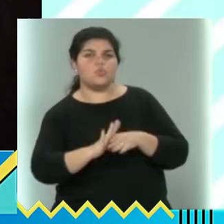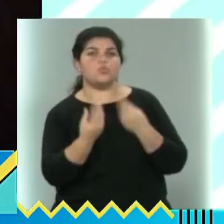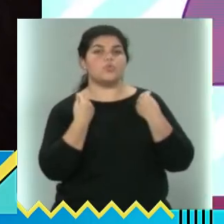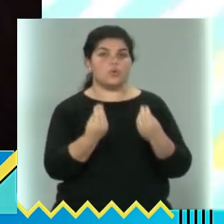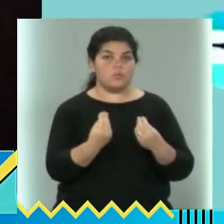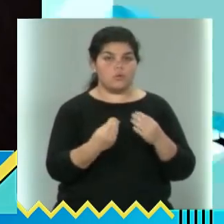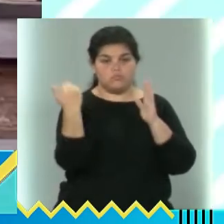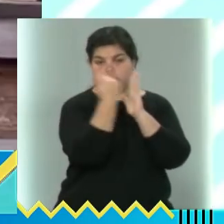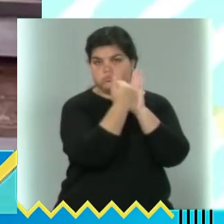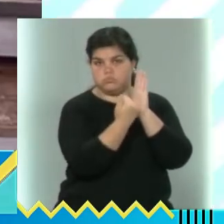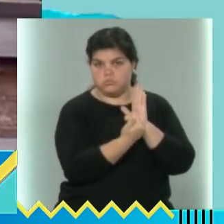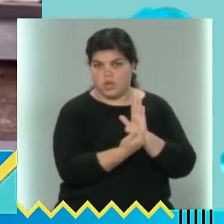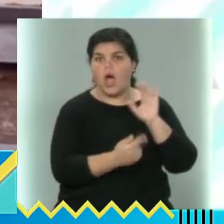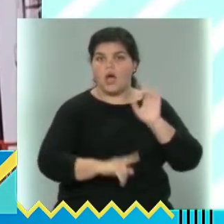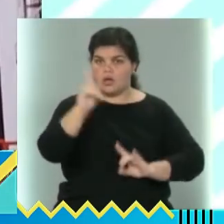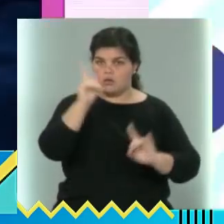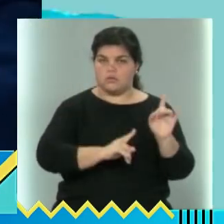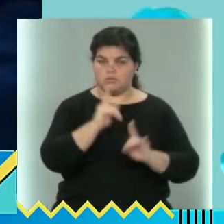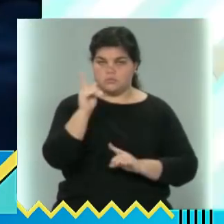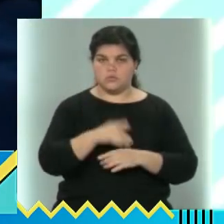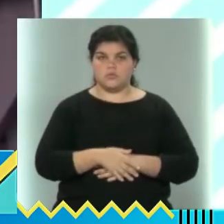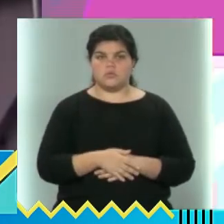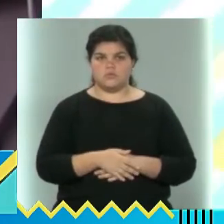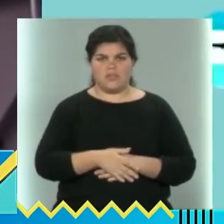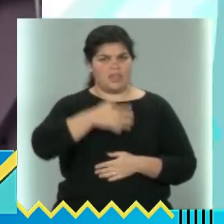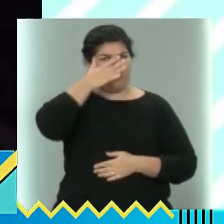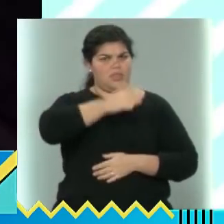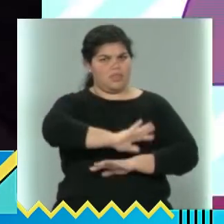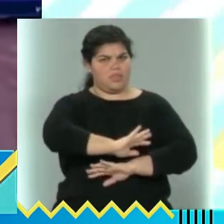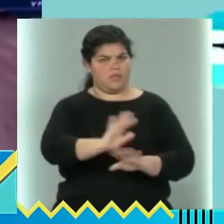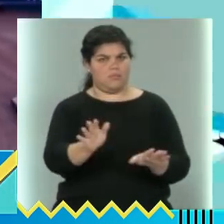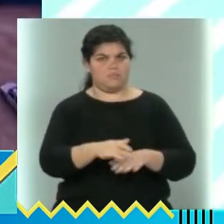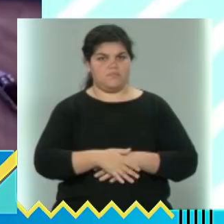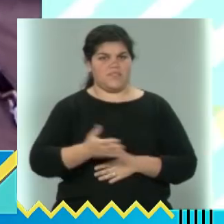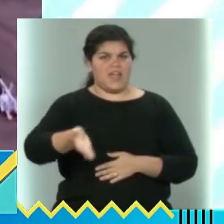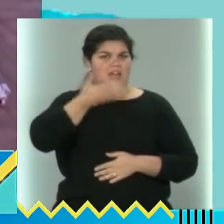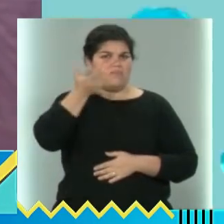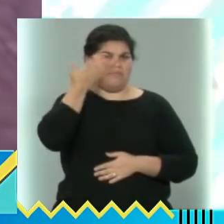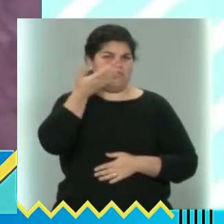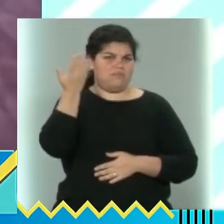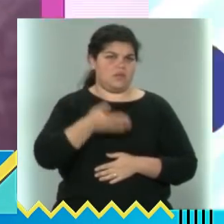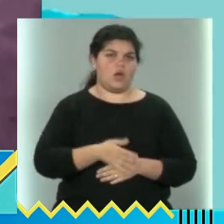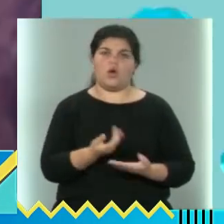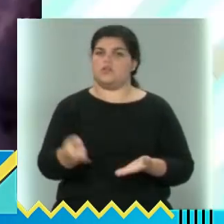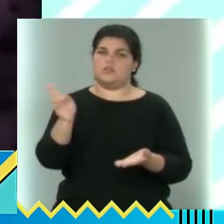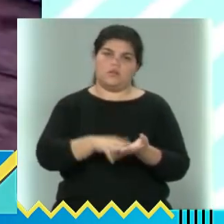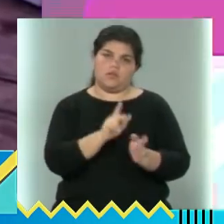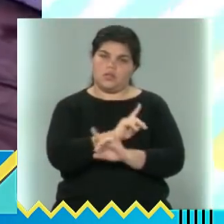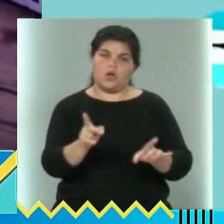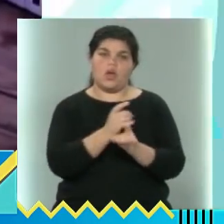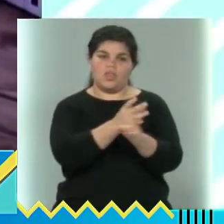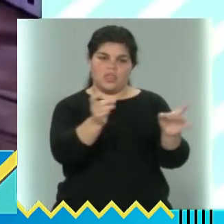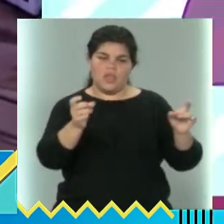Algunos de los que estaban expuestos ahí, algunos realmente están muy exagerados, no quiero entrar de vuelta, ¿viste? Sí. Por ejemplo, el tema de la contaminación de las